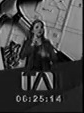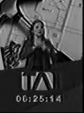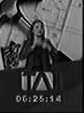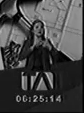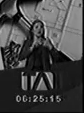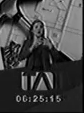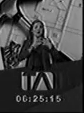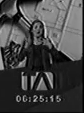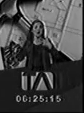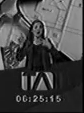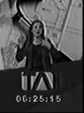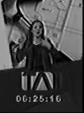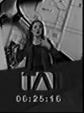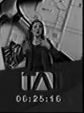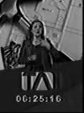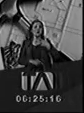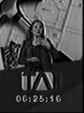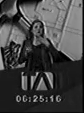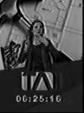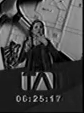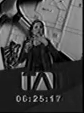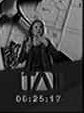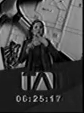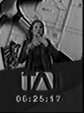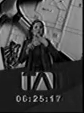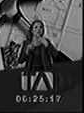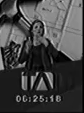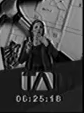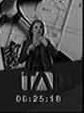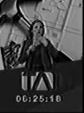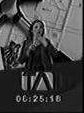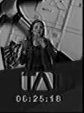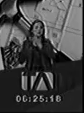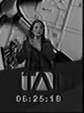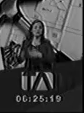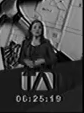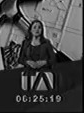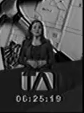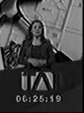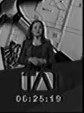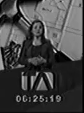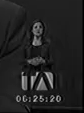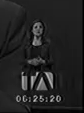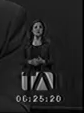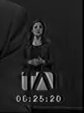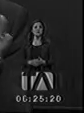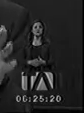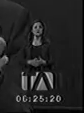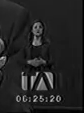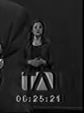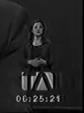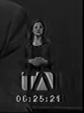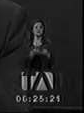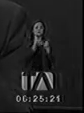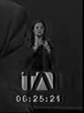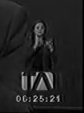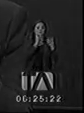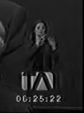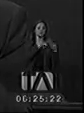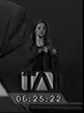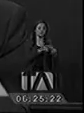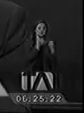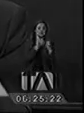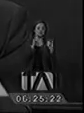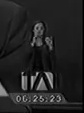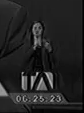el poliducto Pascuales Cuenca, el almacenamiento de gas Monteverde Chorrillos y la planta de gas de Bajo Alto. Que lo hagan independientemente, que Naciones